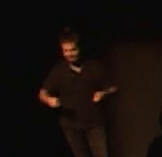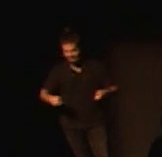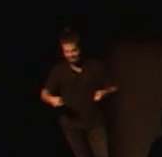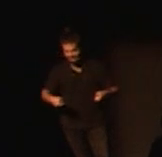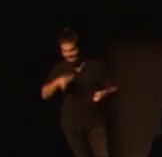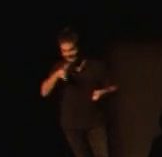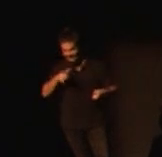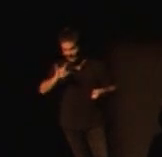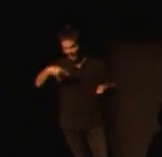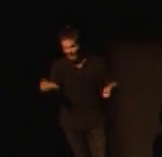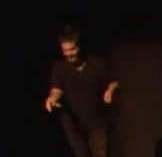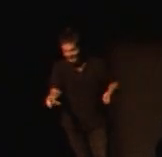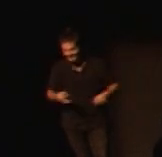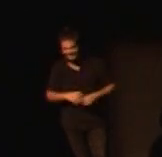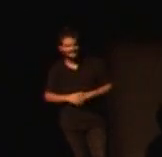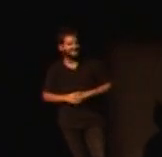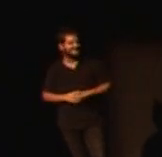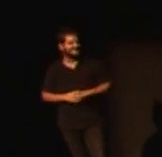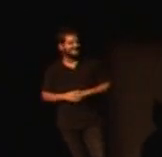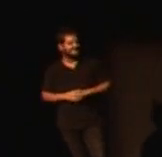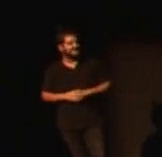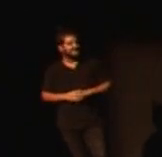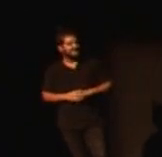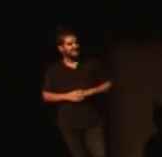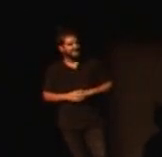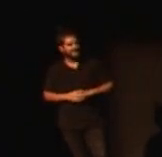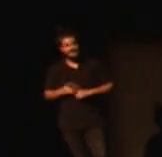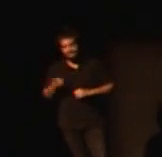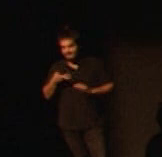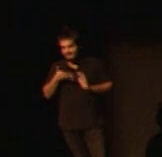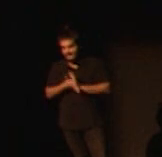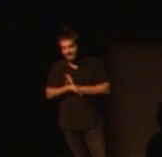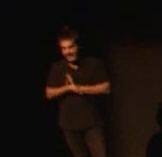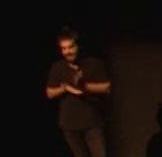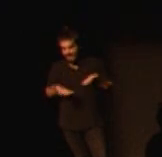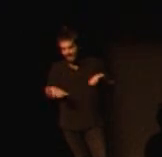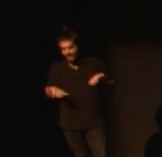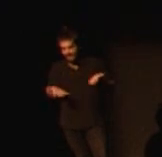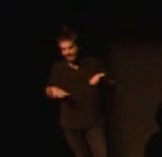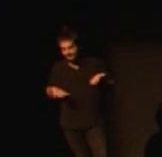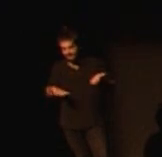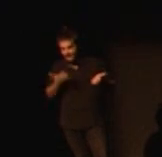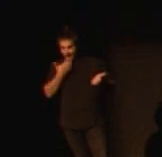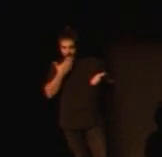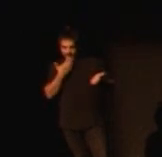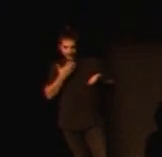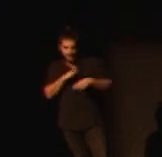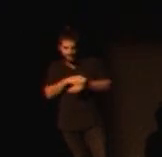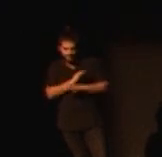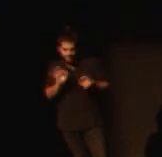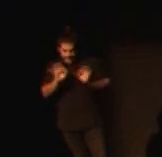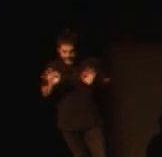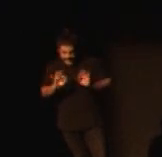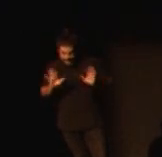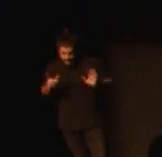el peso. Eso supuso pues que no es un ejemplo para nadie, pero me pasó y así lo cuento, pues